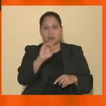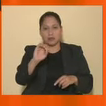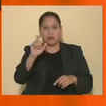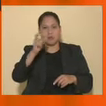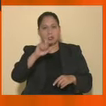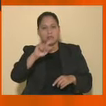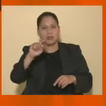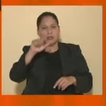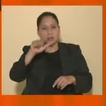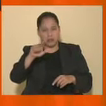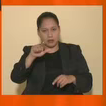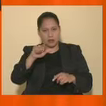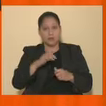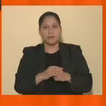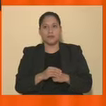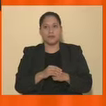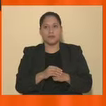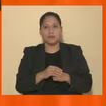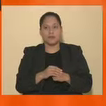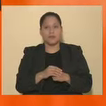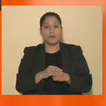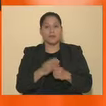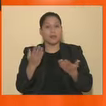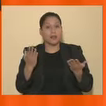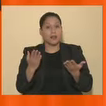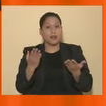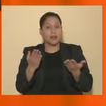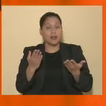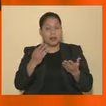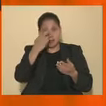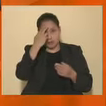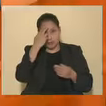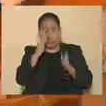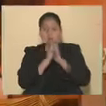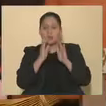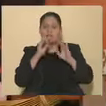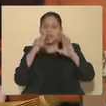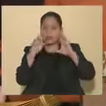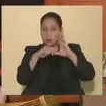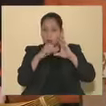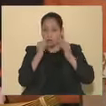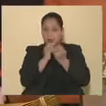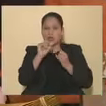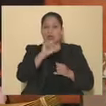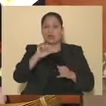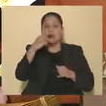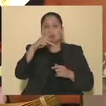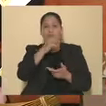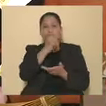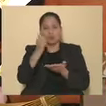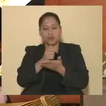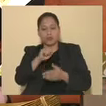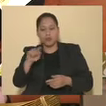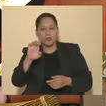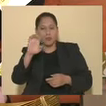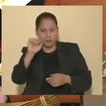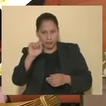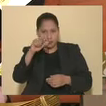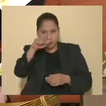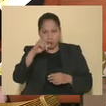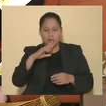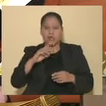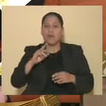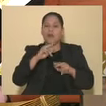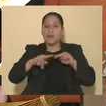91-790400 con extensión 117. Y recuerden escribirnos en Twitter, @tuciudad_es, para que se lleven